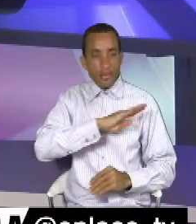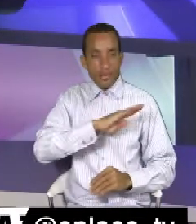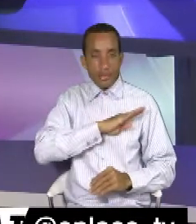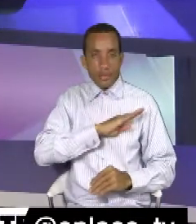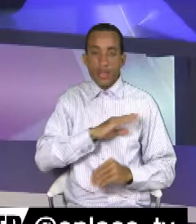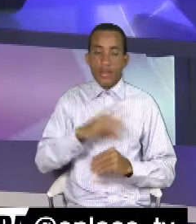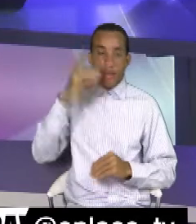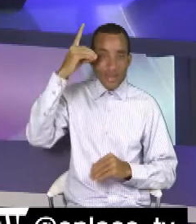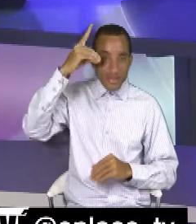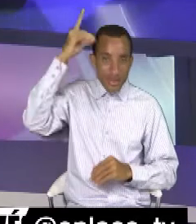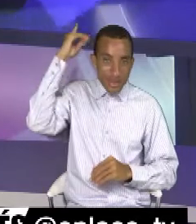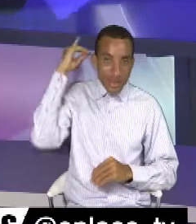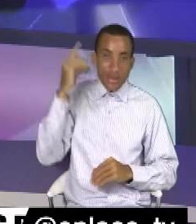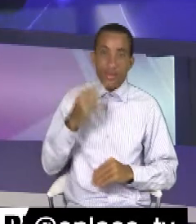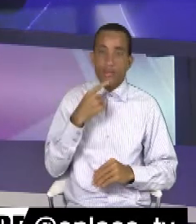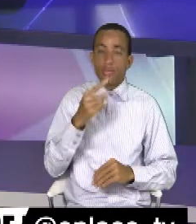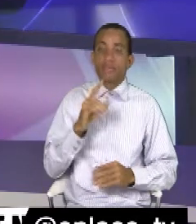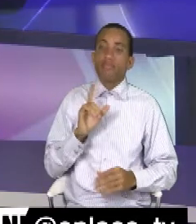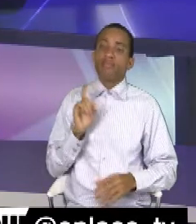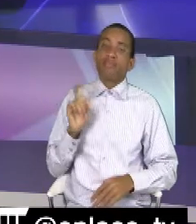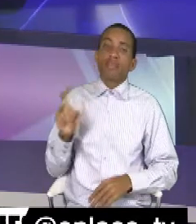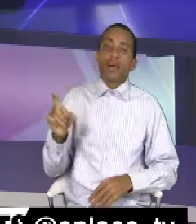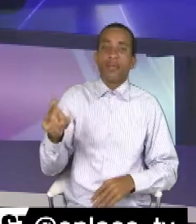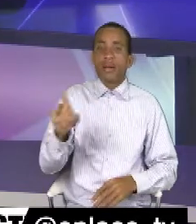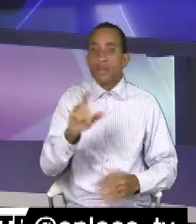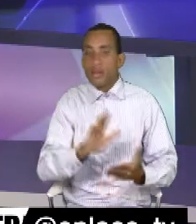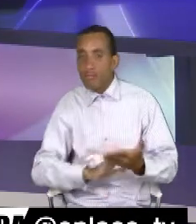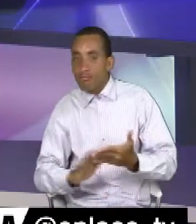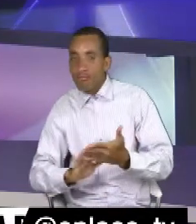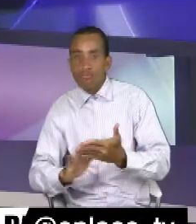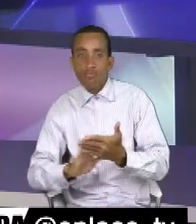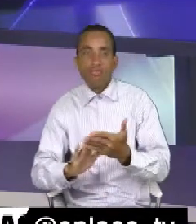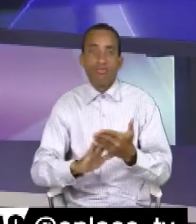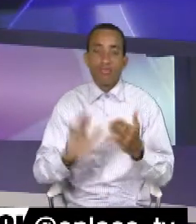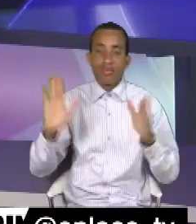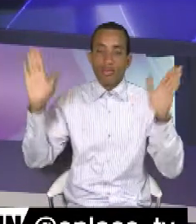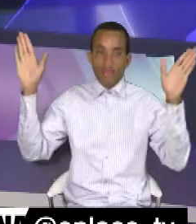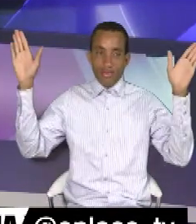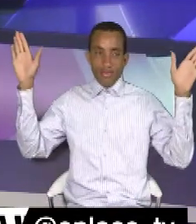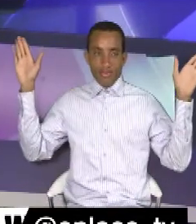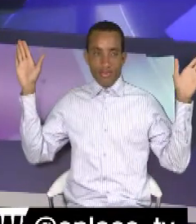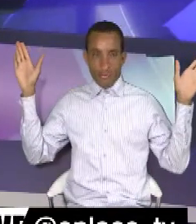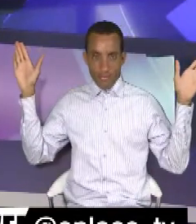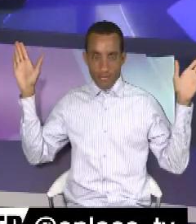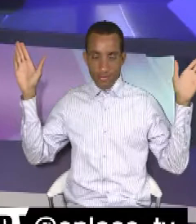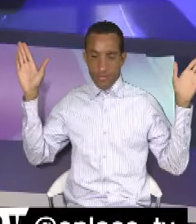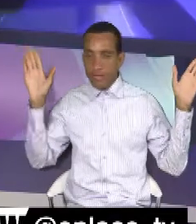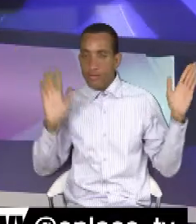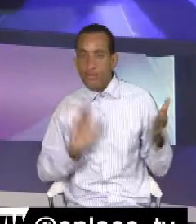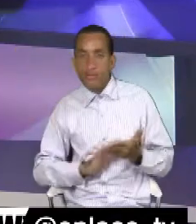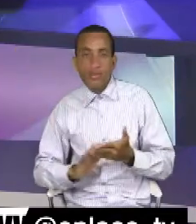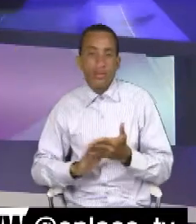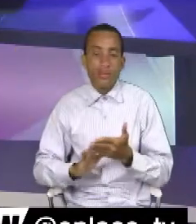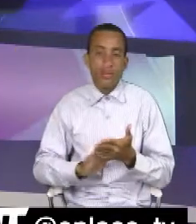Darío Echeverry, recorrió las labores de recuperación que se realizan en el malecón del Cristo Petrolero. El mandatario dijo